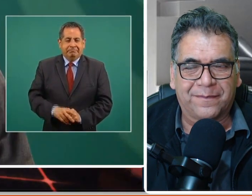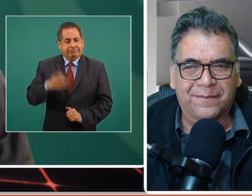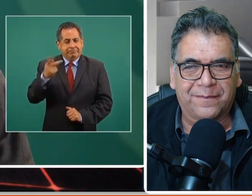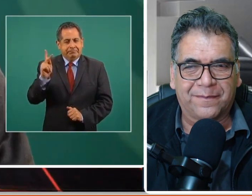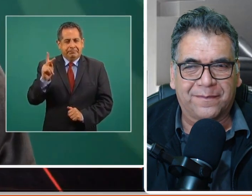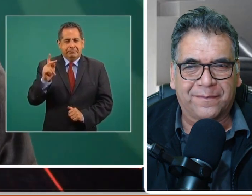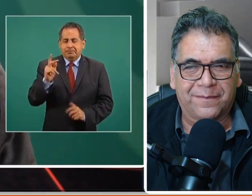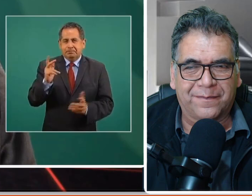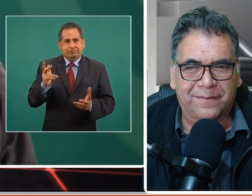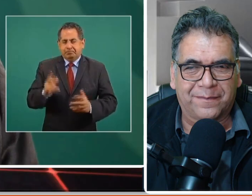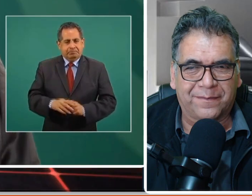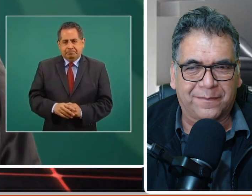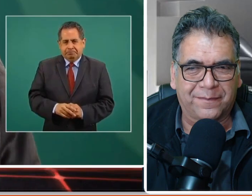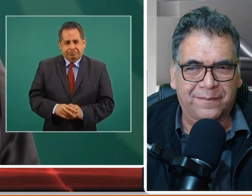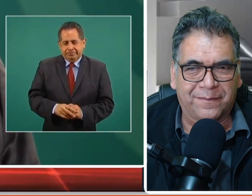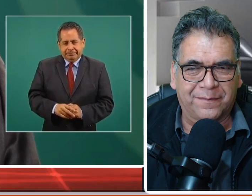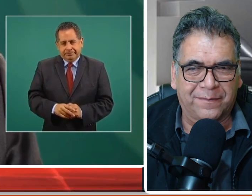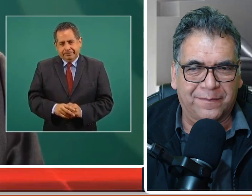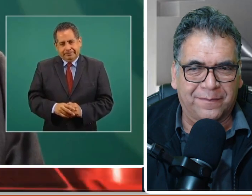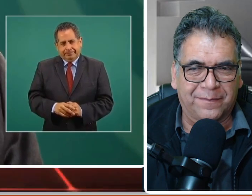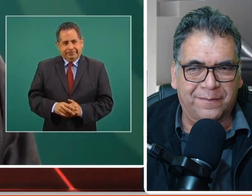Pero son